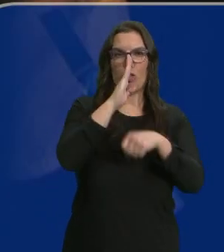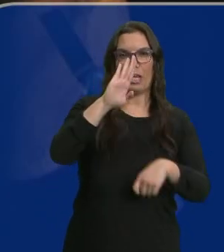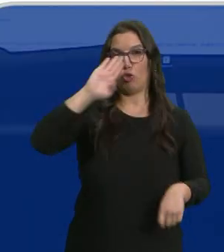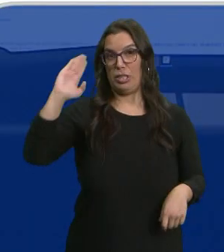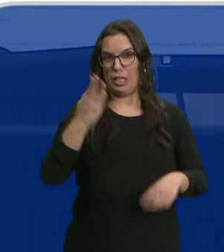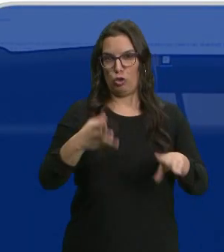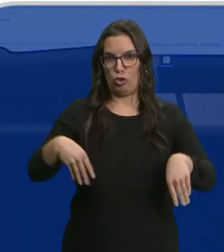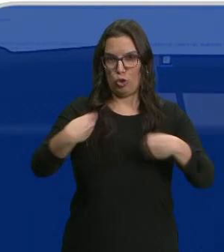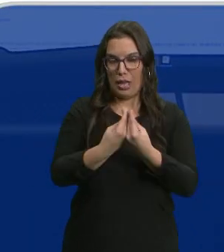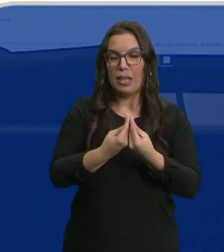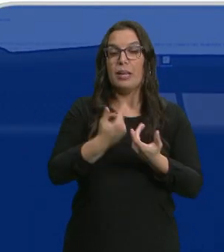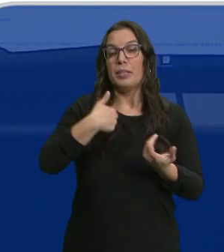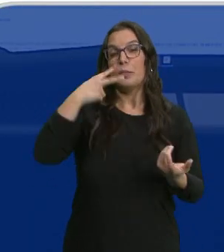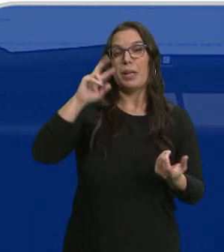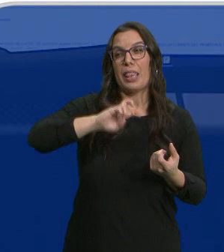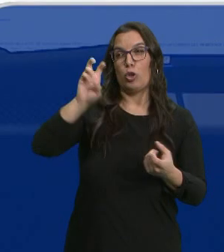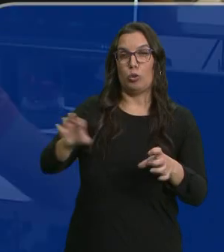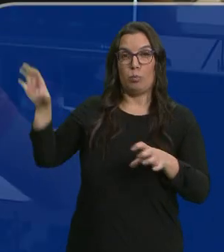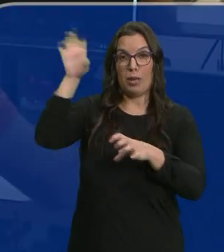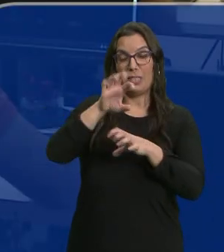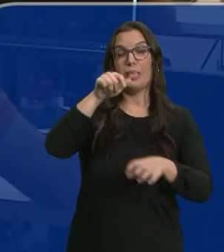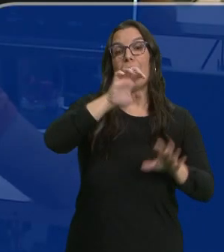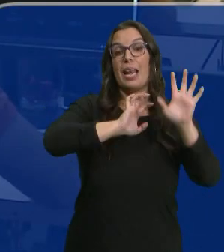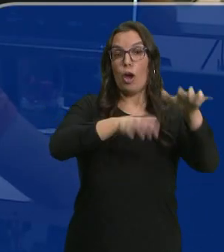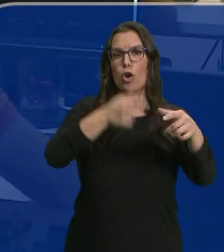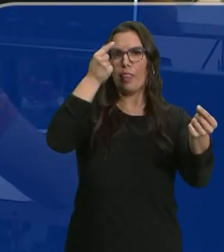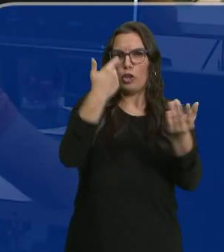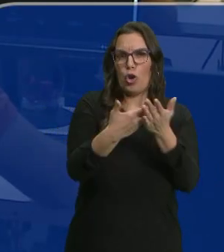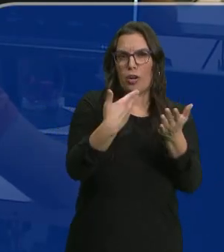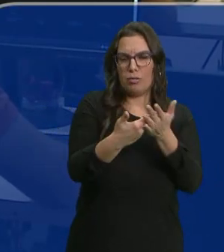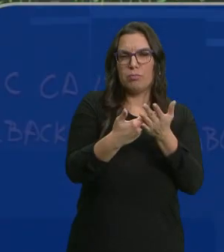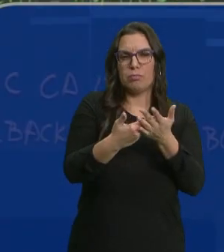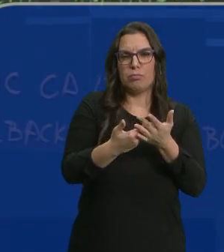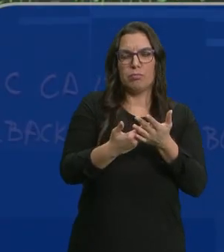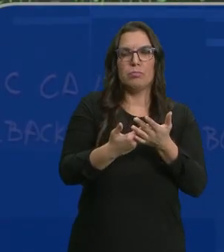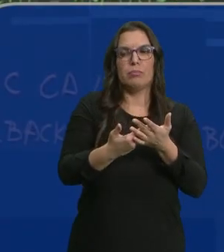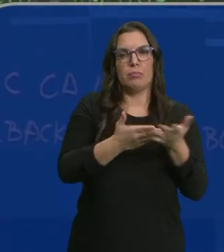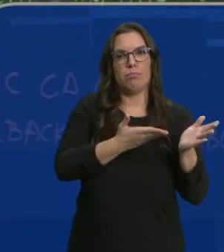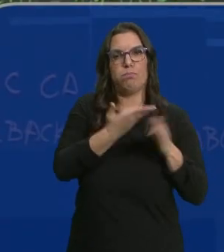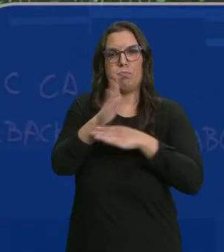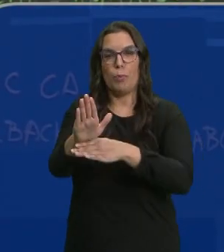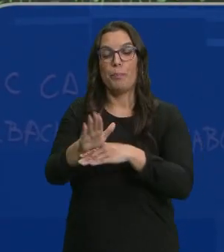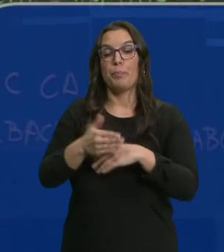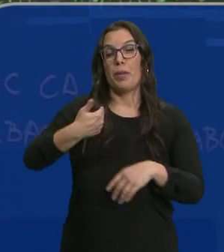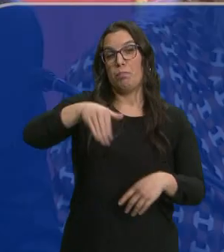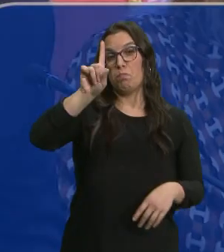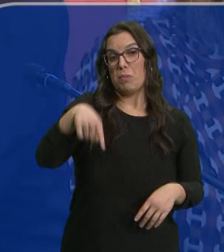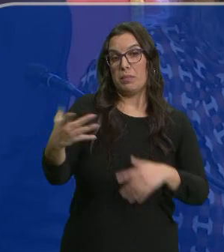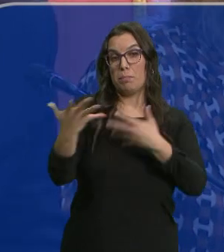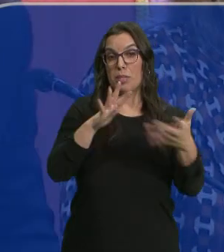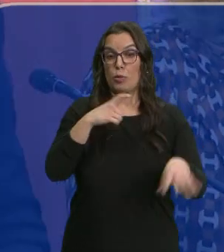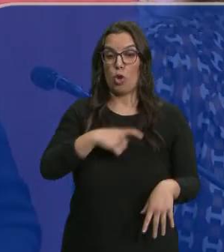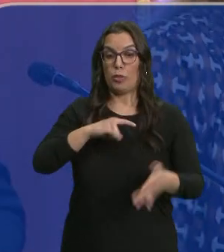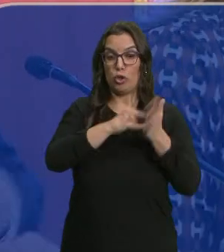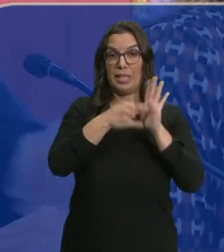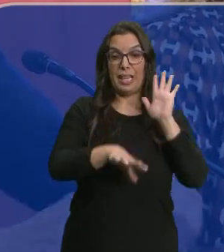directos e indirectos, según la experiencia en otros países. León se presenta con datos reales y contrastados. En más o menos un mes, la Comisión Técnica llevará su